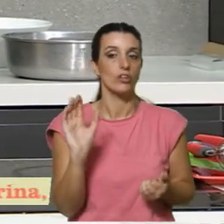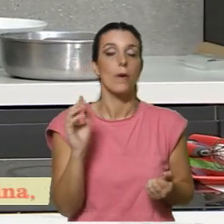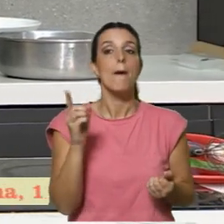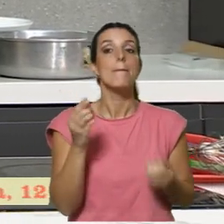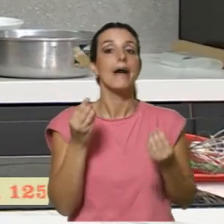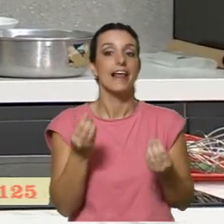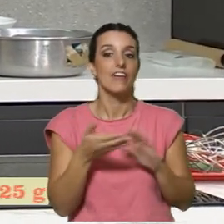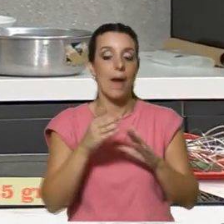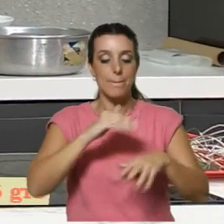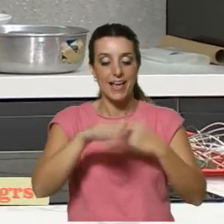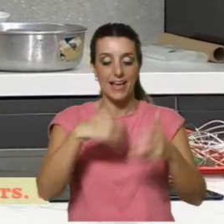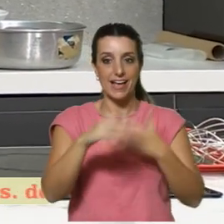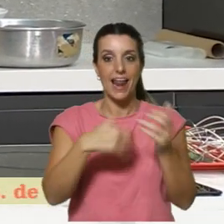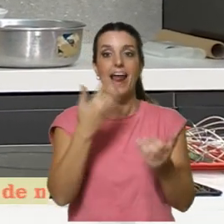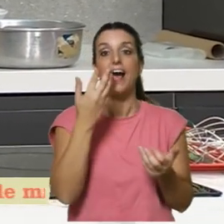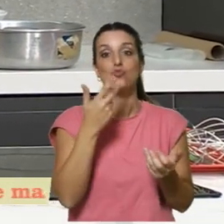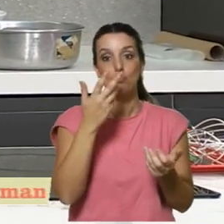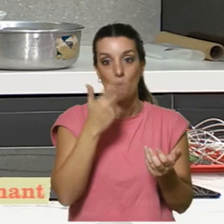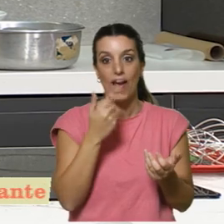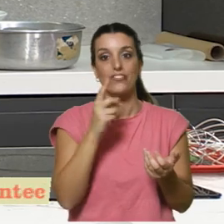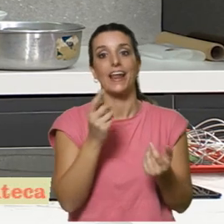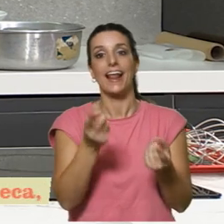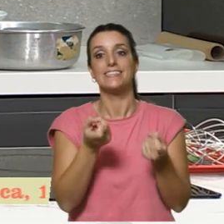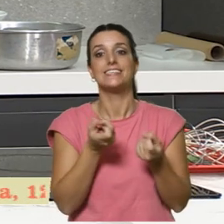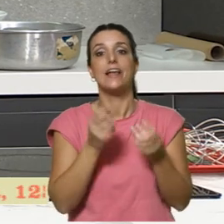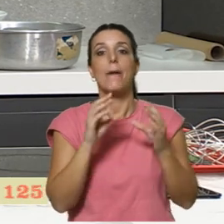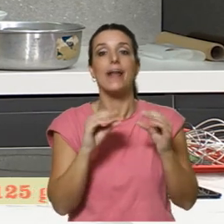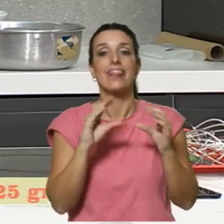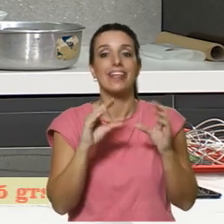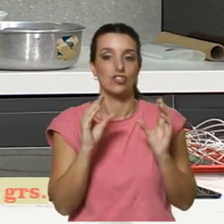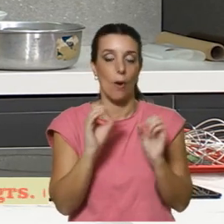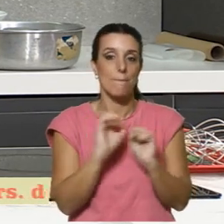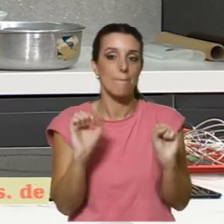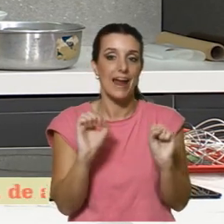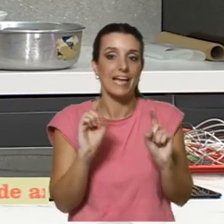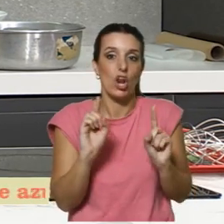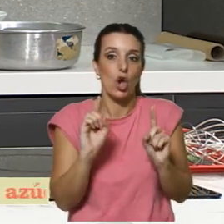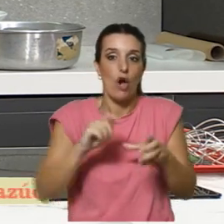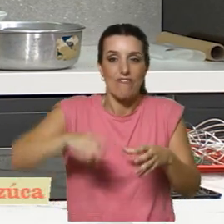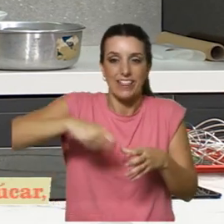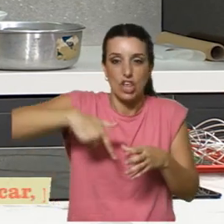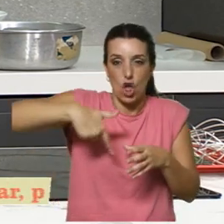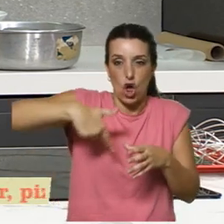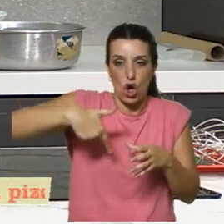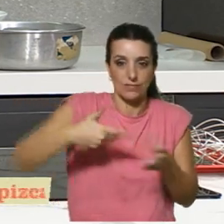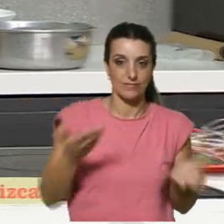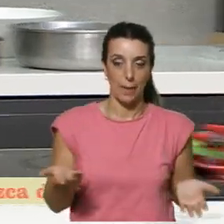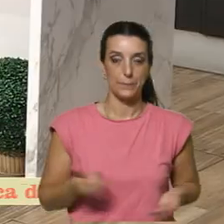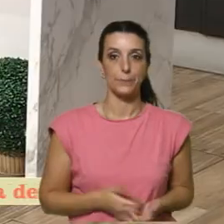qué? Porque lo vamos a mezclar con el azúcar, entonces necesitamos que esté como bien blandito para que no se te agarre al batidor y no puedas